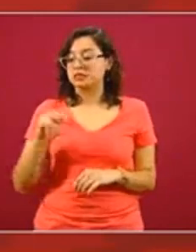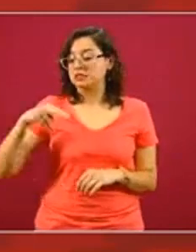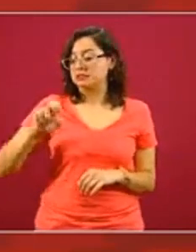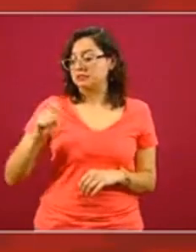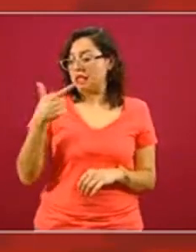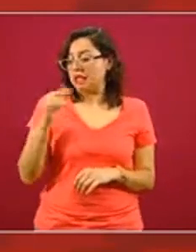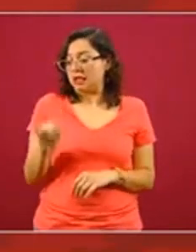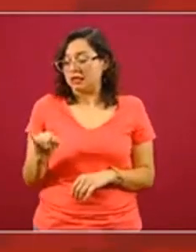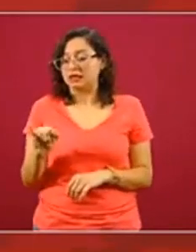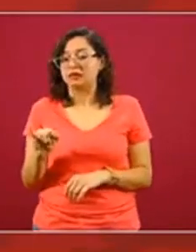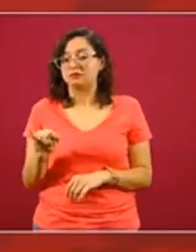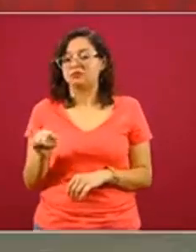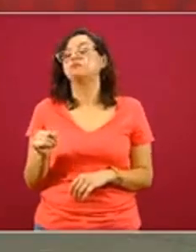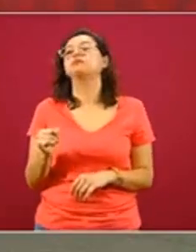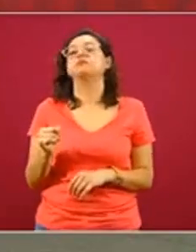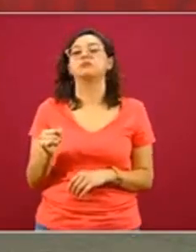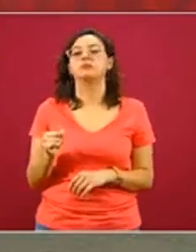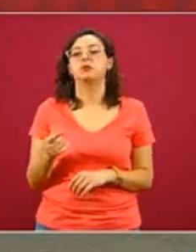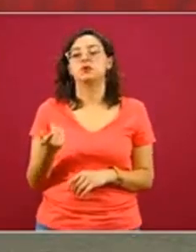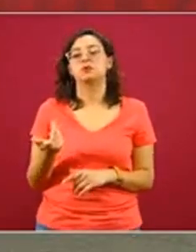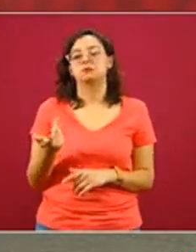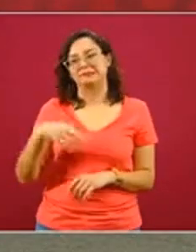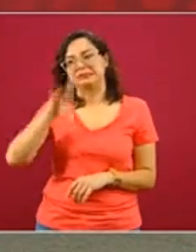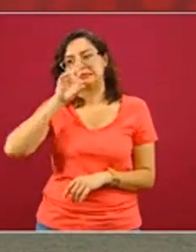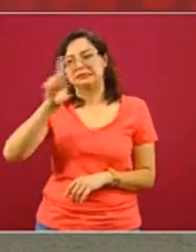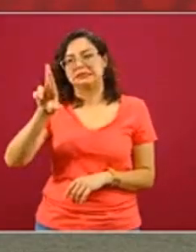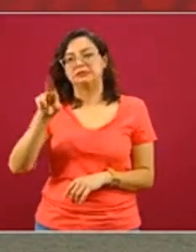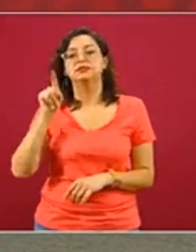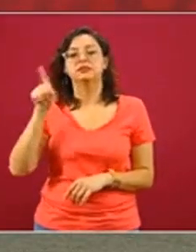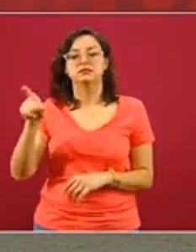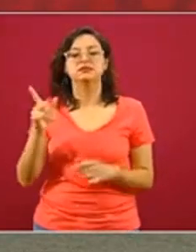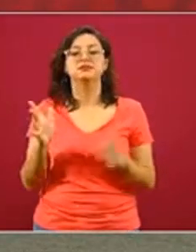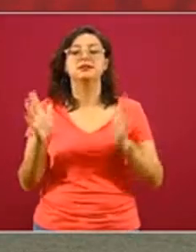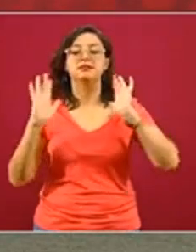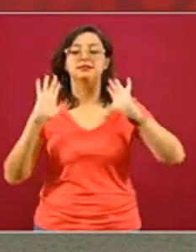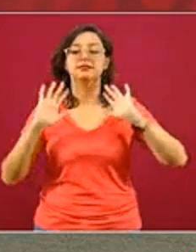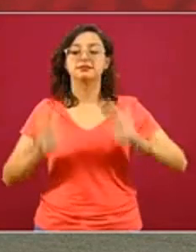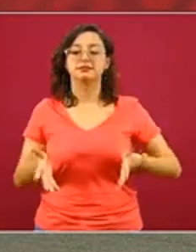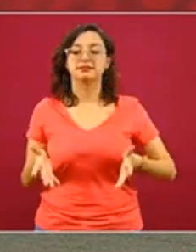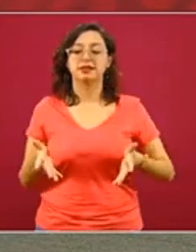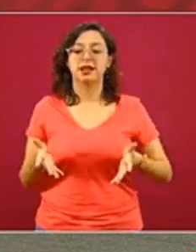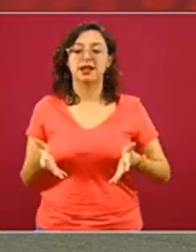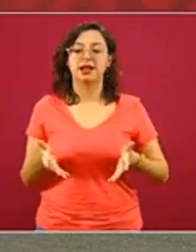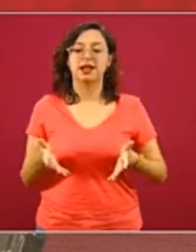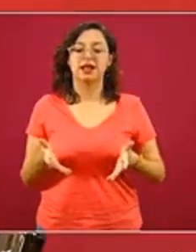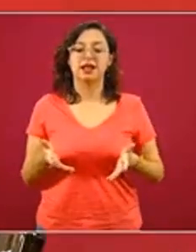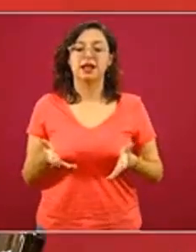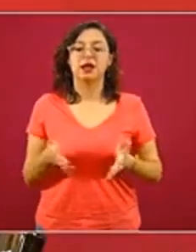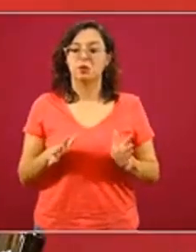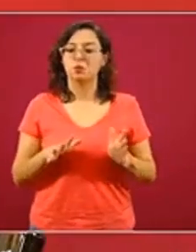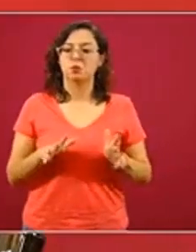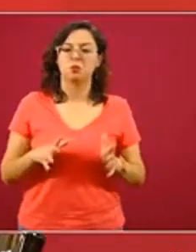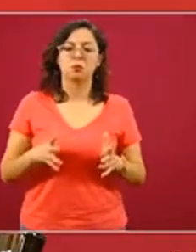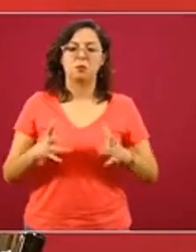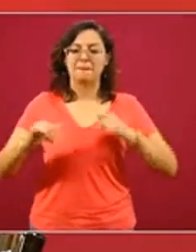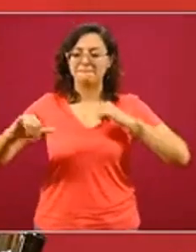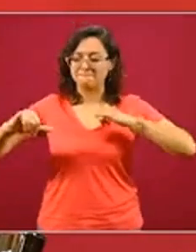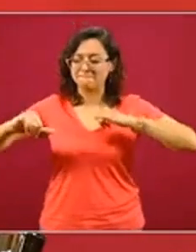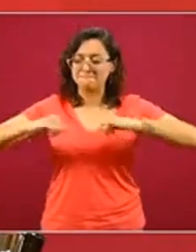Estadística, nuestro muy respetado INEGI, ha puesto a disposición una cartografía muy